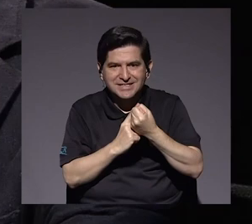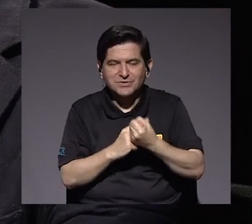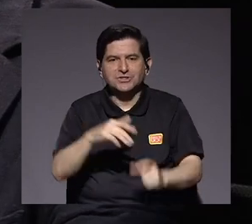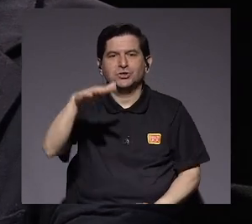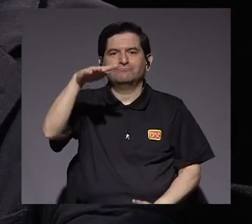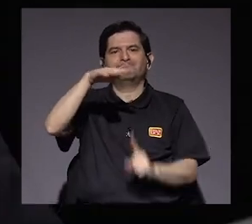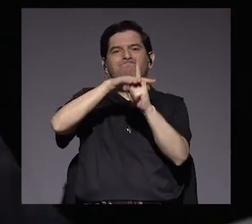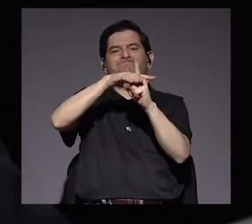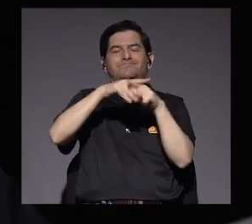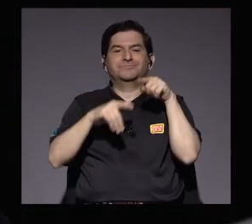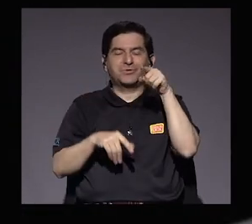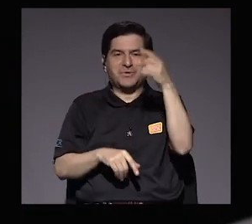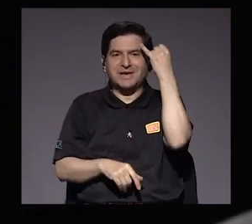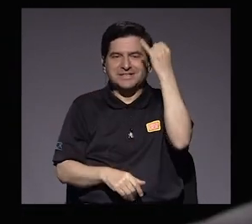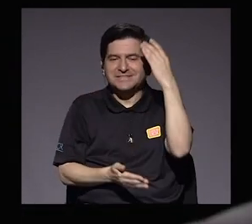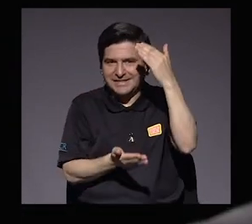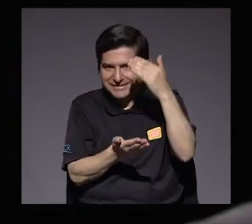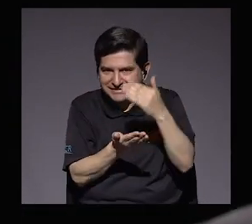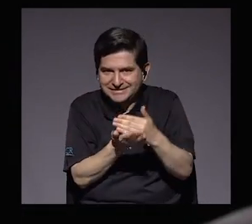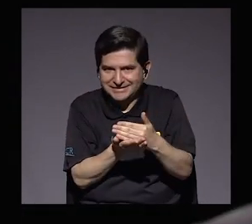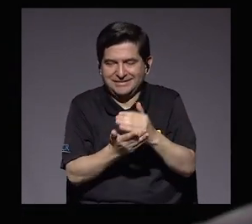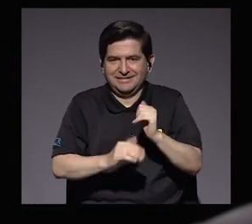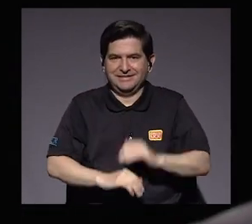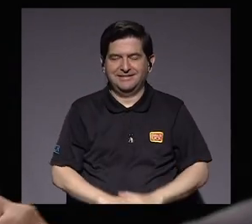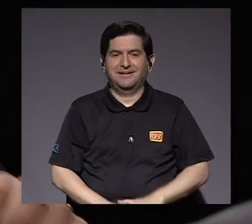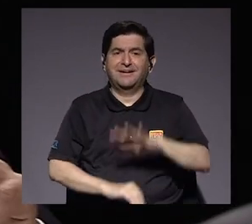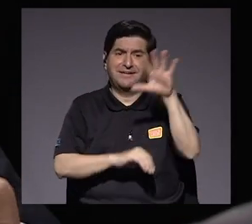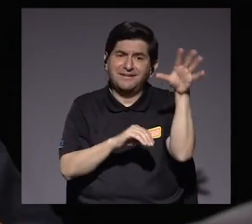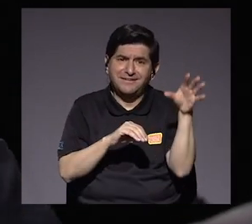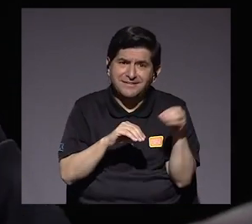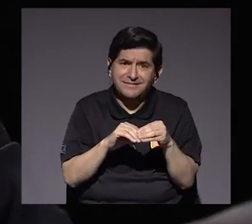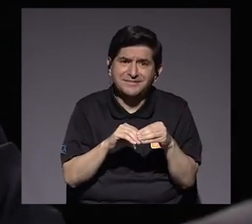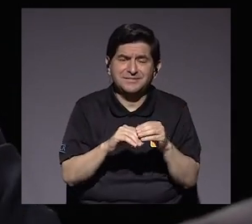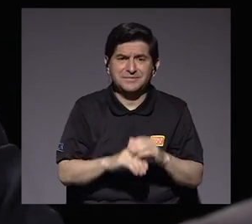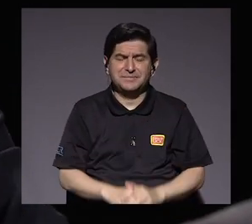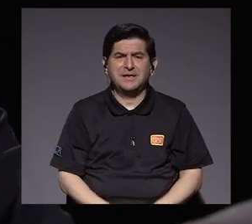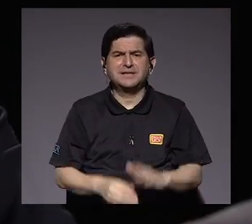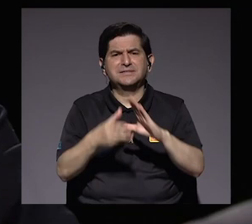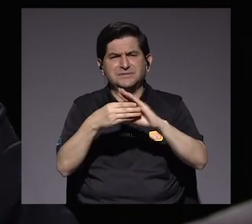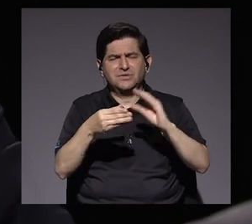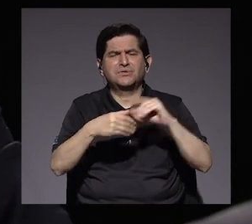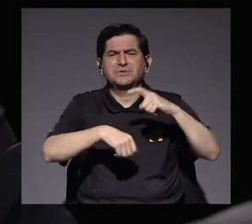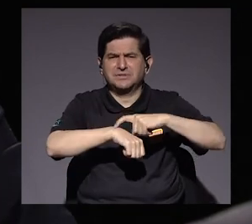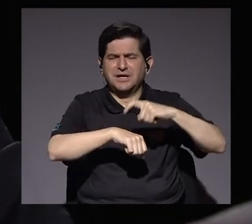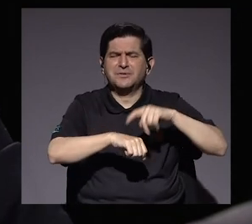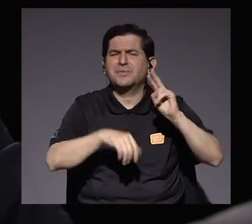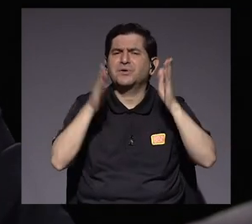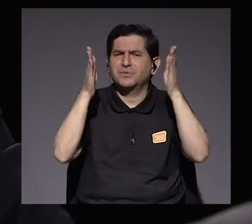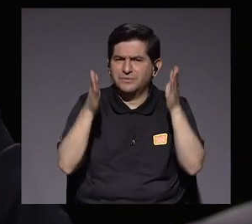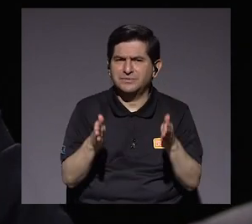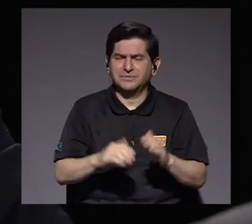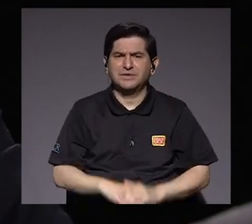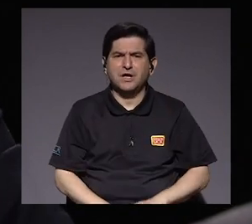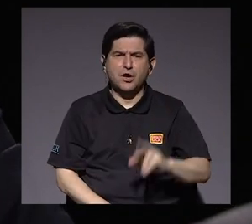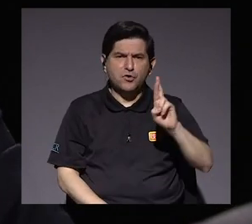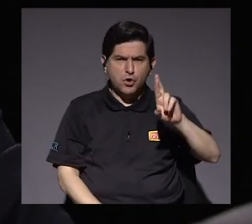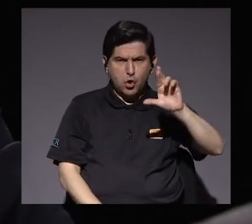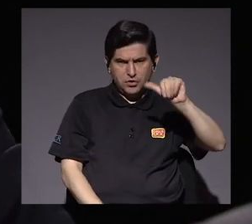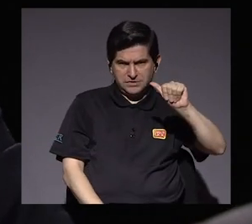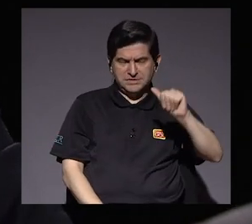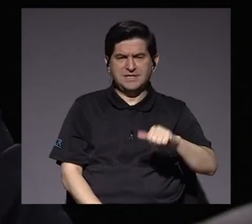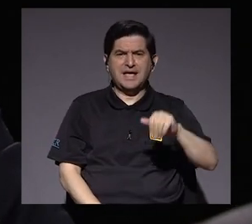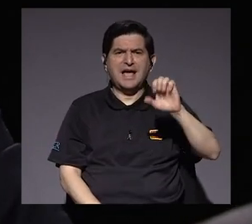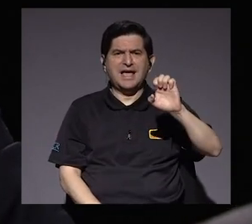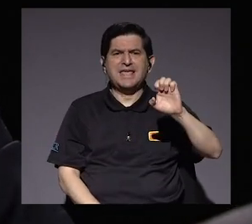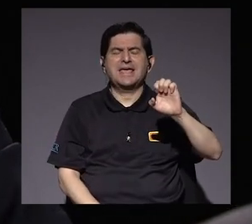salga. Me quedo con eso, Gustavo. Además, me contaron en algún momento colegas que doña Rocío, doña